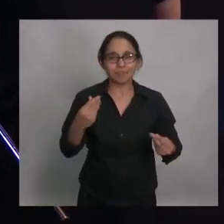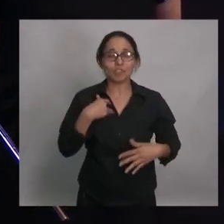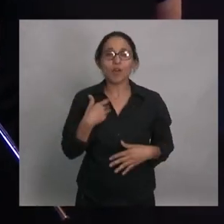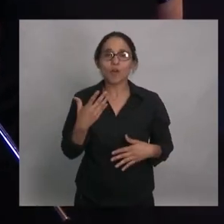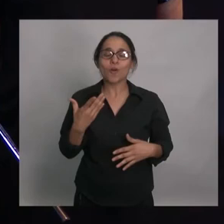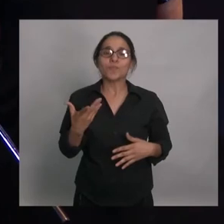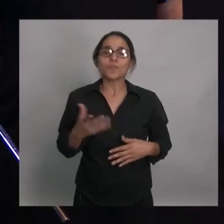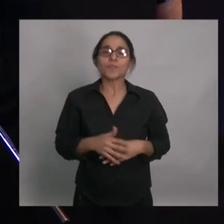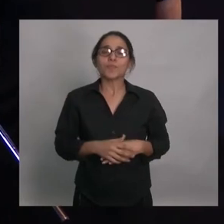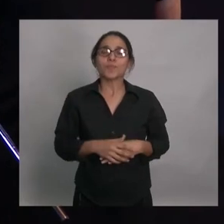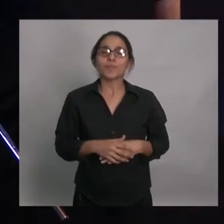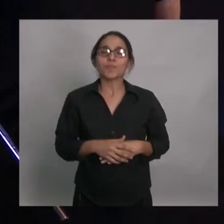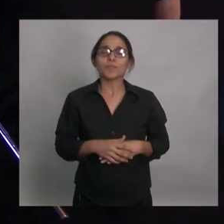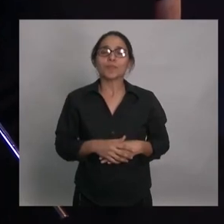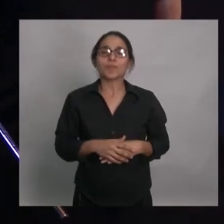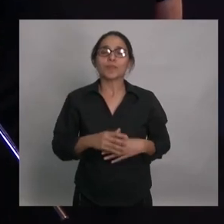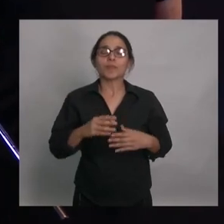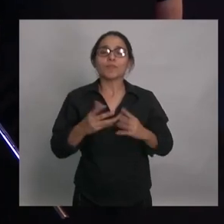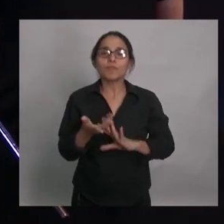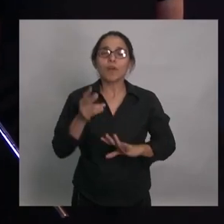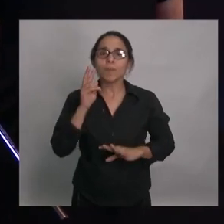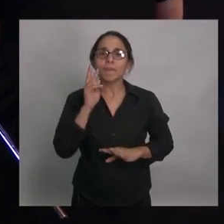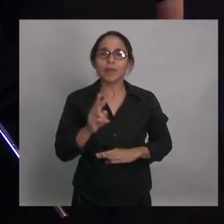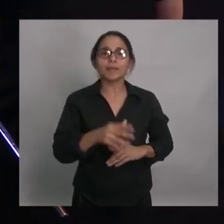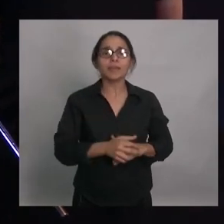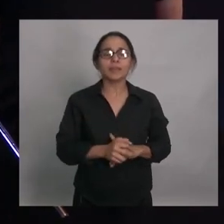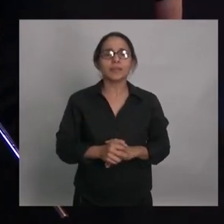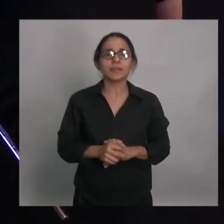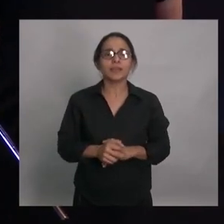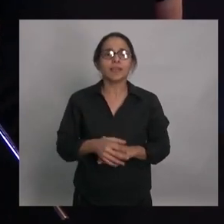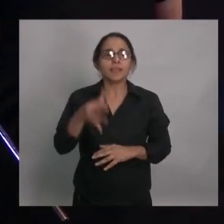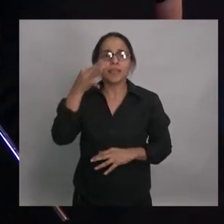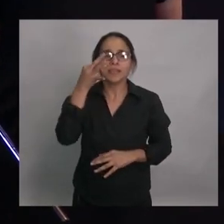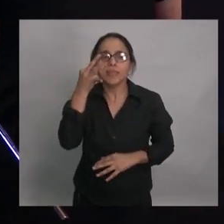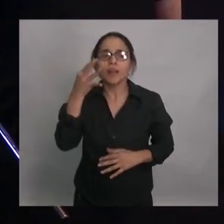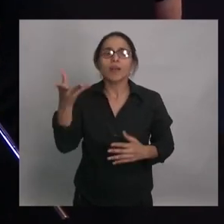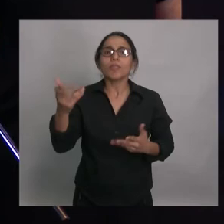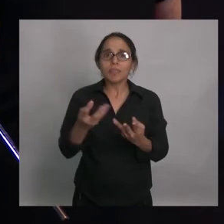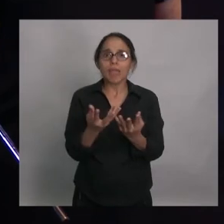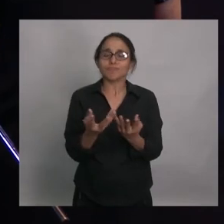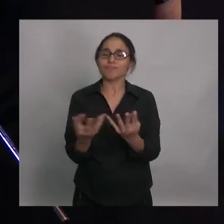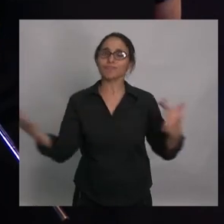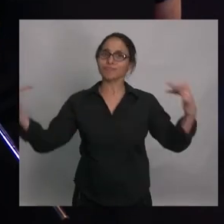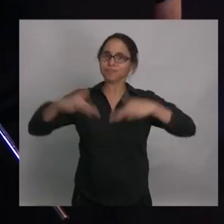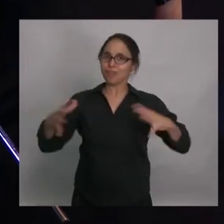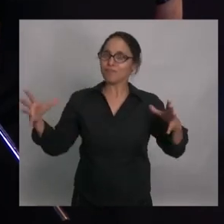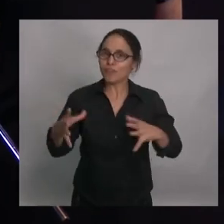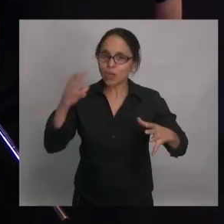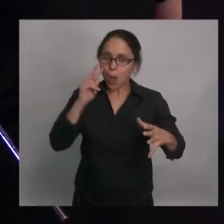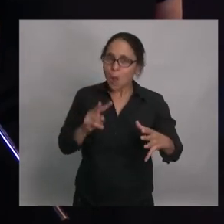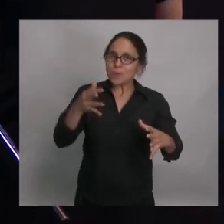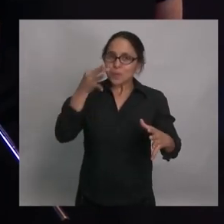testigo del gran éxito de este foro ese foro es una muestra bien clara